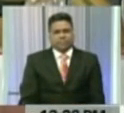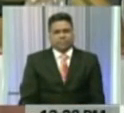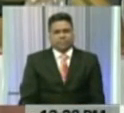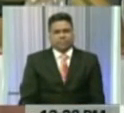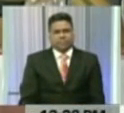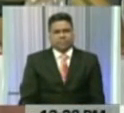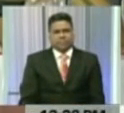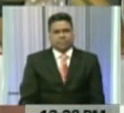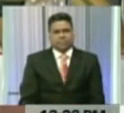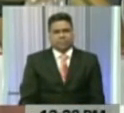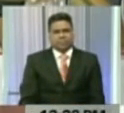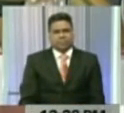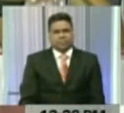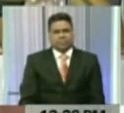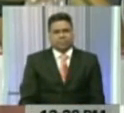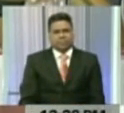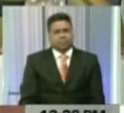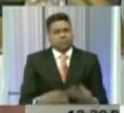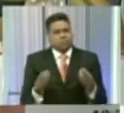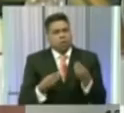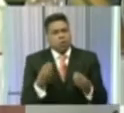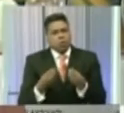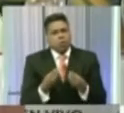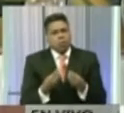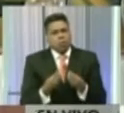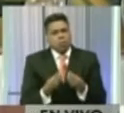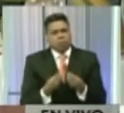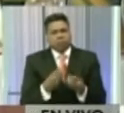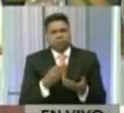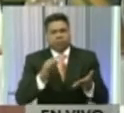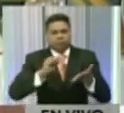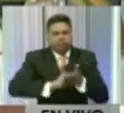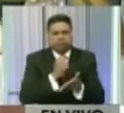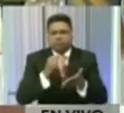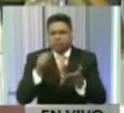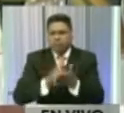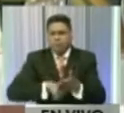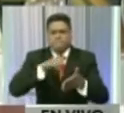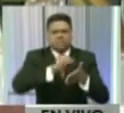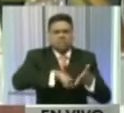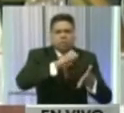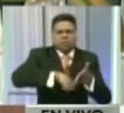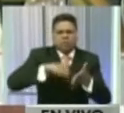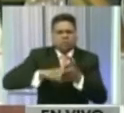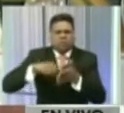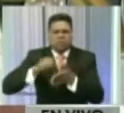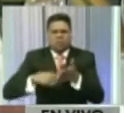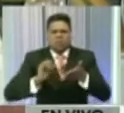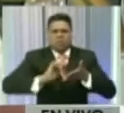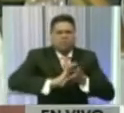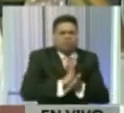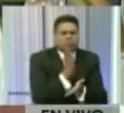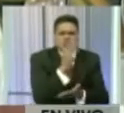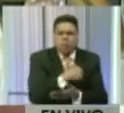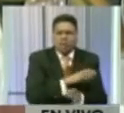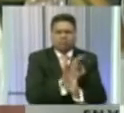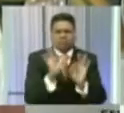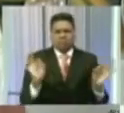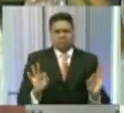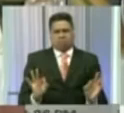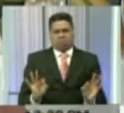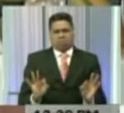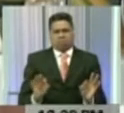la inducción en materia de escasez, la inducción en materia de inflación, son suficientes para demostrarlo.